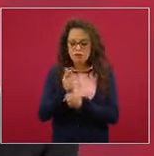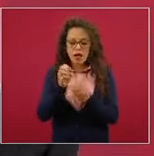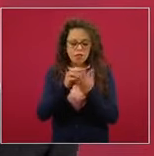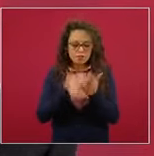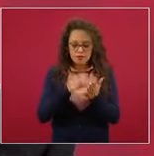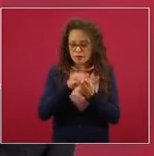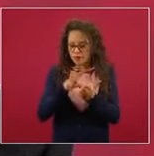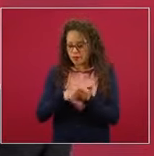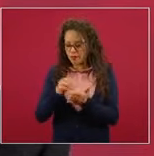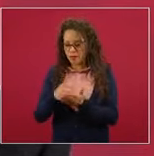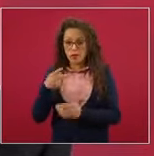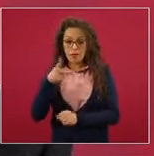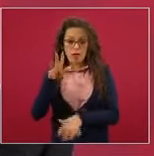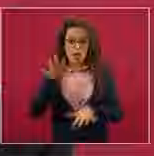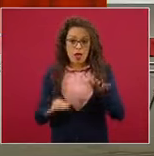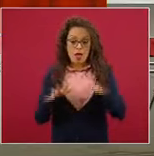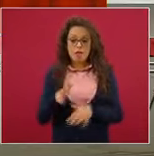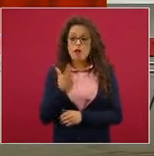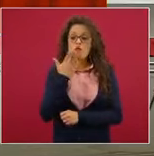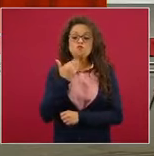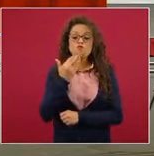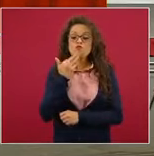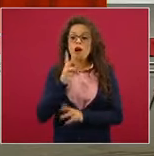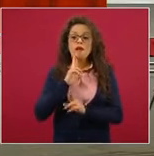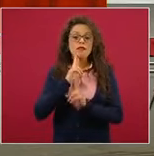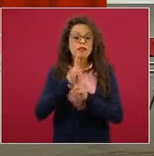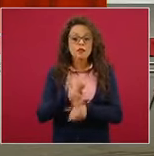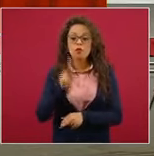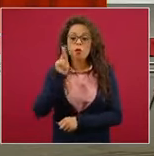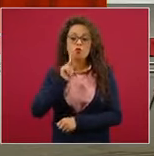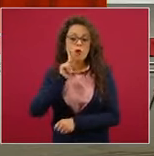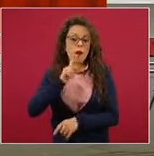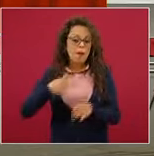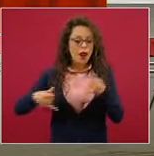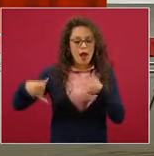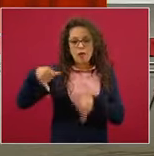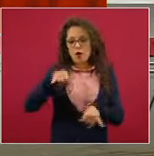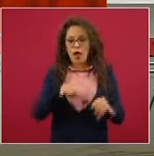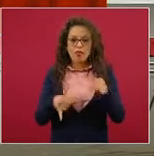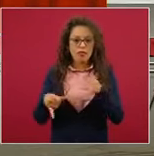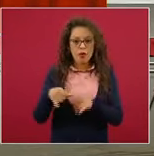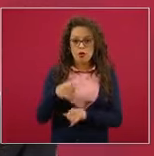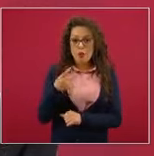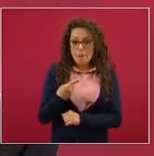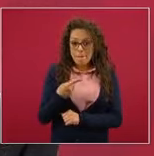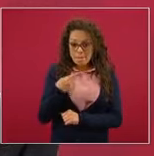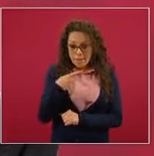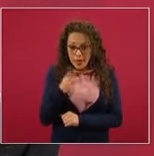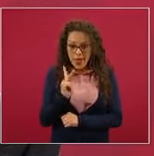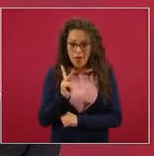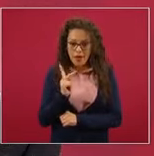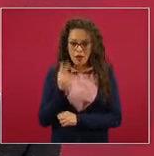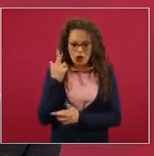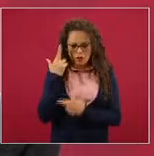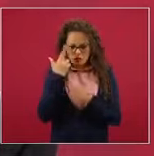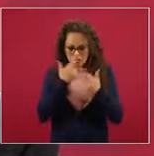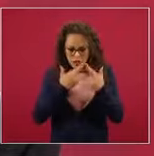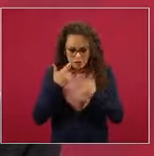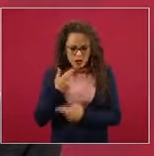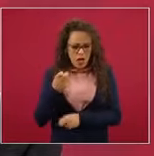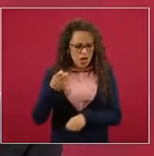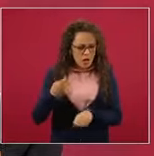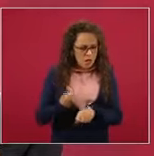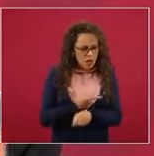tener el resultado de una prueba de laboratorio, pero analizando la situación,